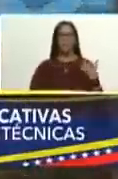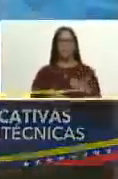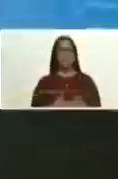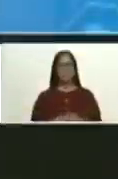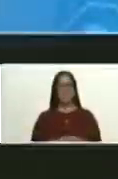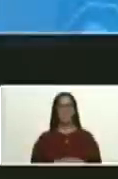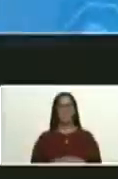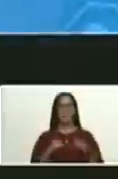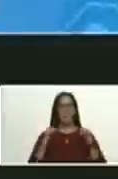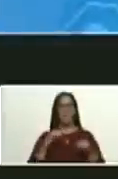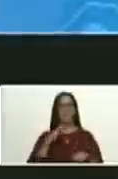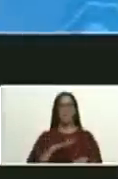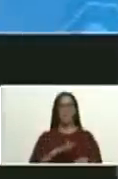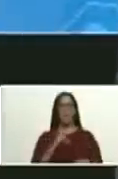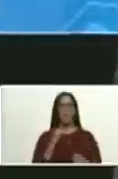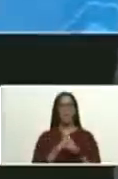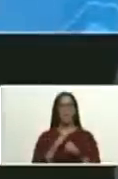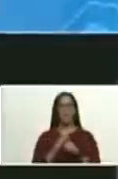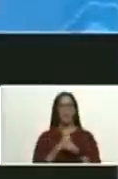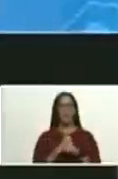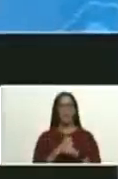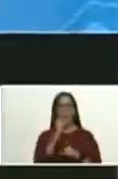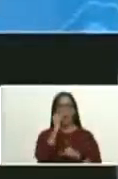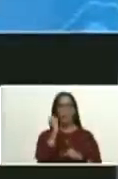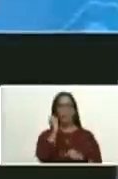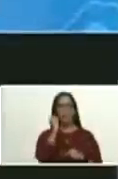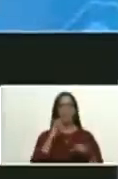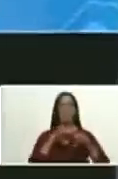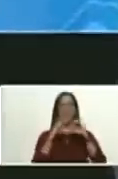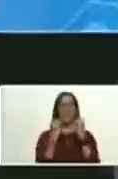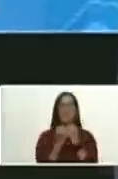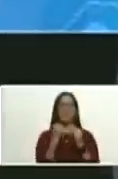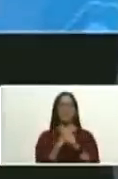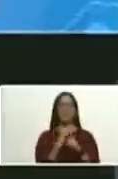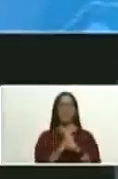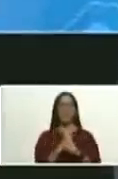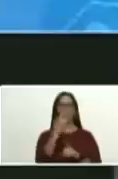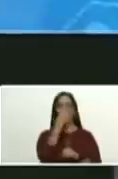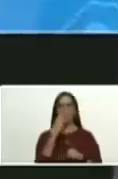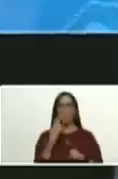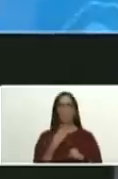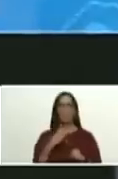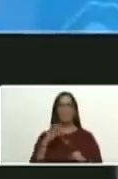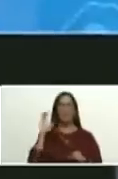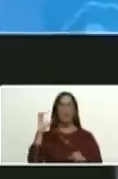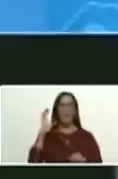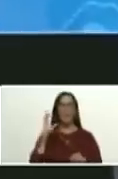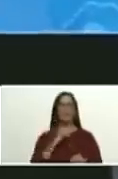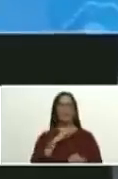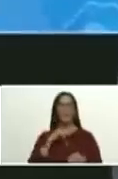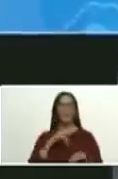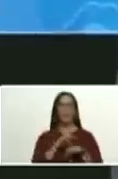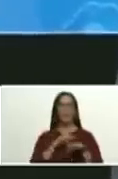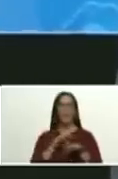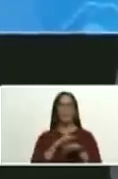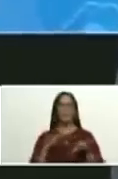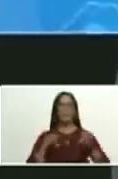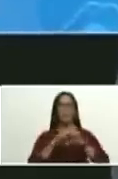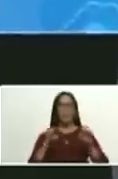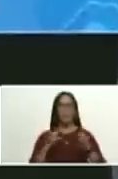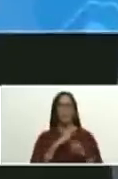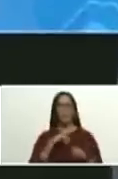Aquí estamos, los trabajadores, las trabajadoras, la clase obrera comprometida con la patria, nuestras misiones educativas y